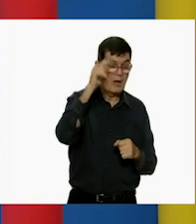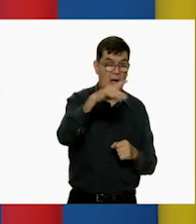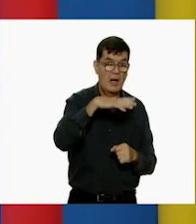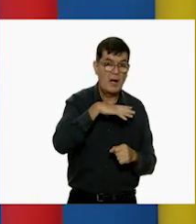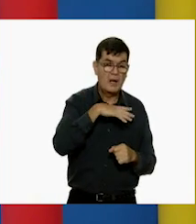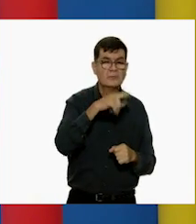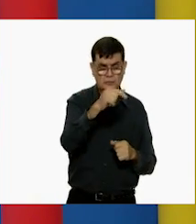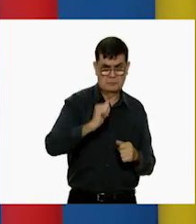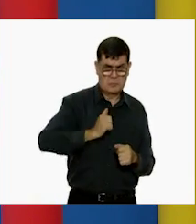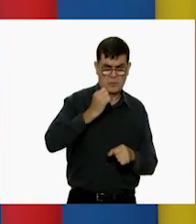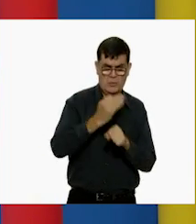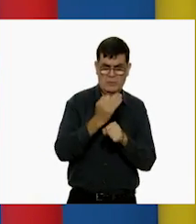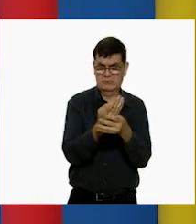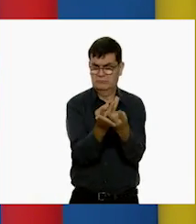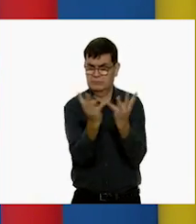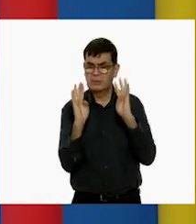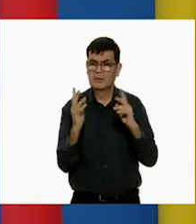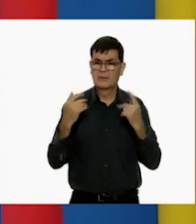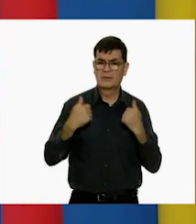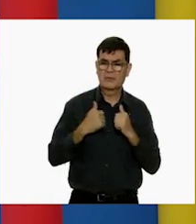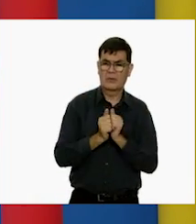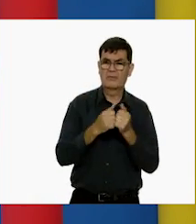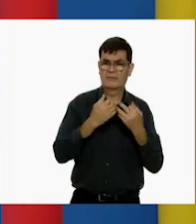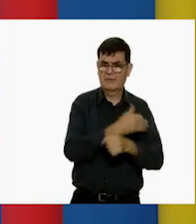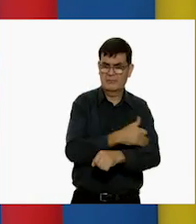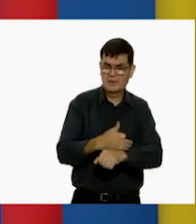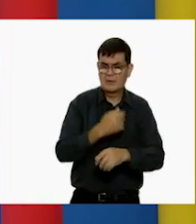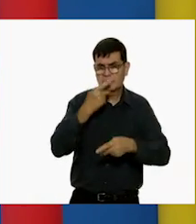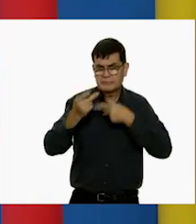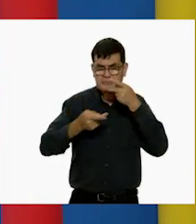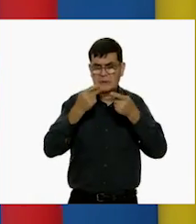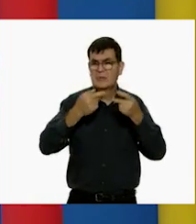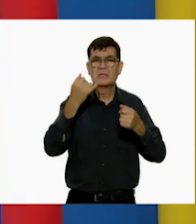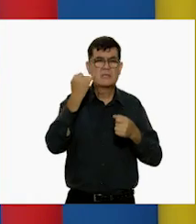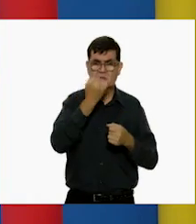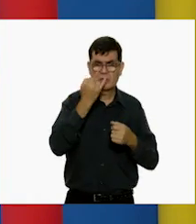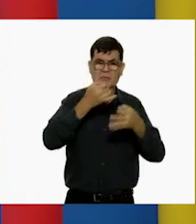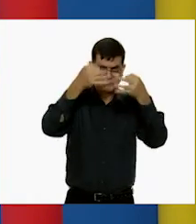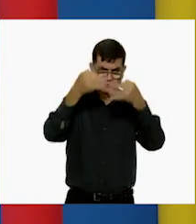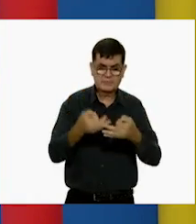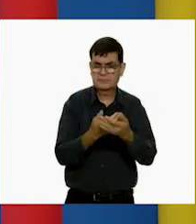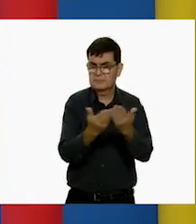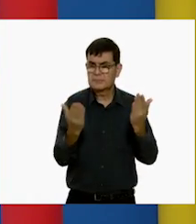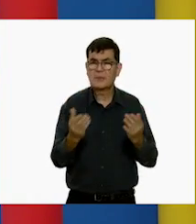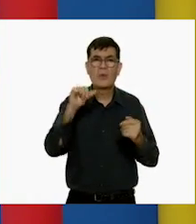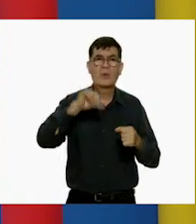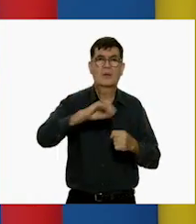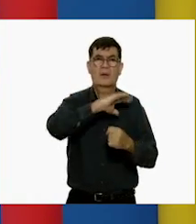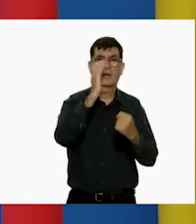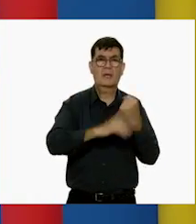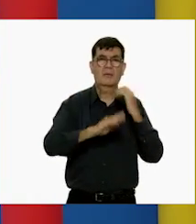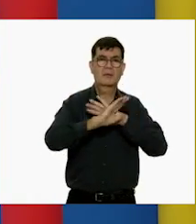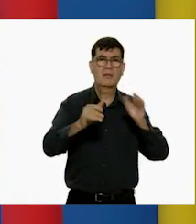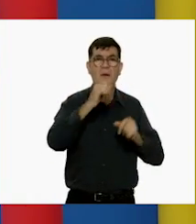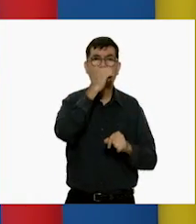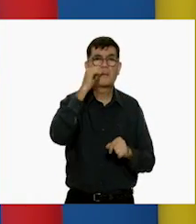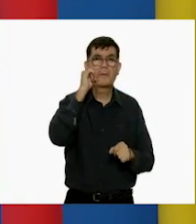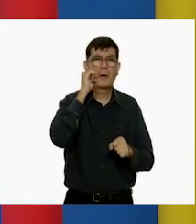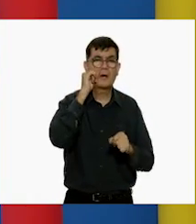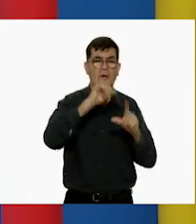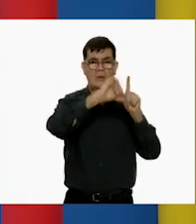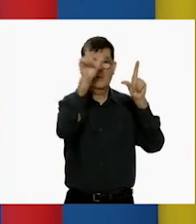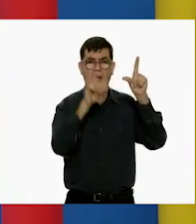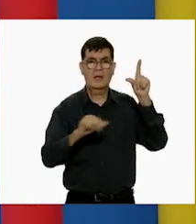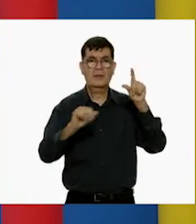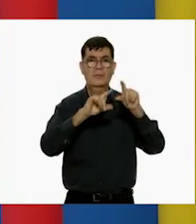indígena, aprovecha este momento para practicarla y platica con tu familia en tu lengua materna. Por hoy hemos terminado con Juárez y la